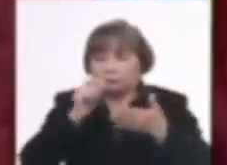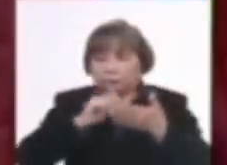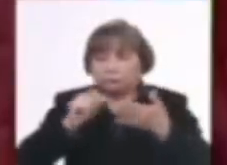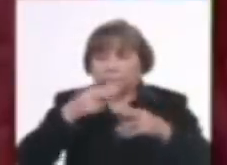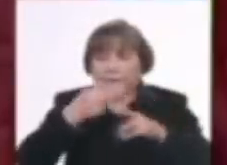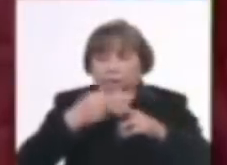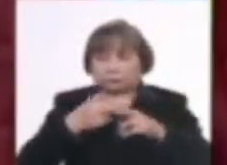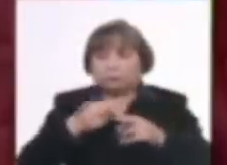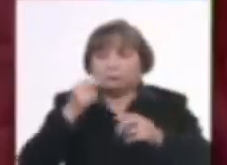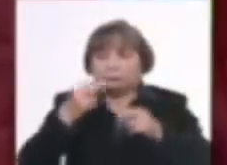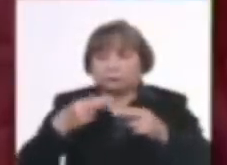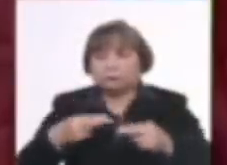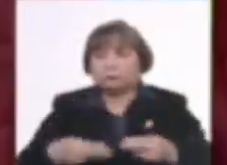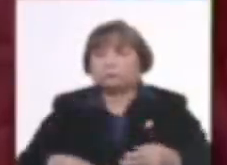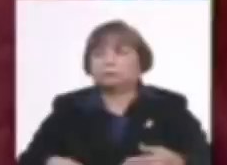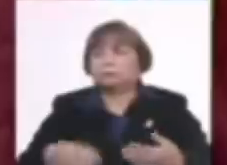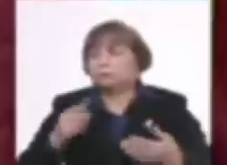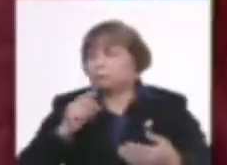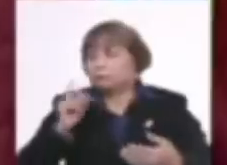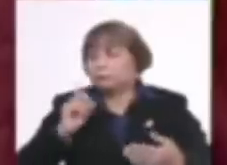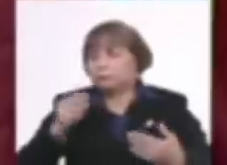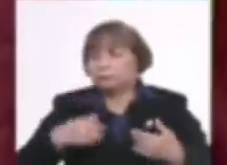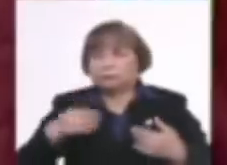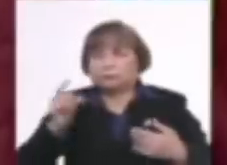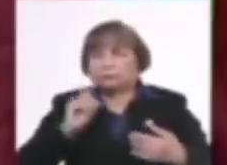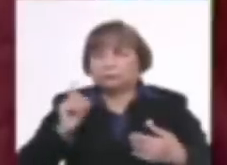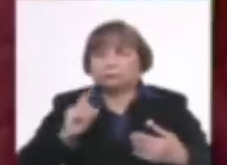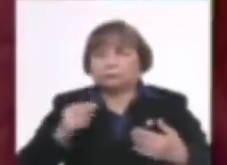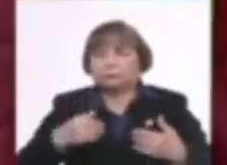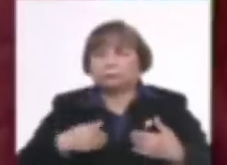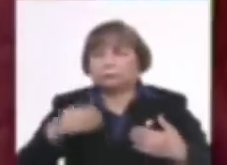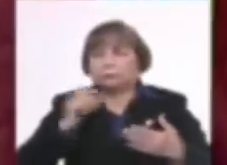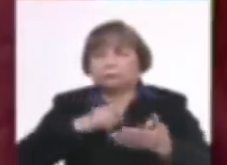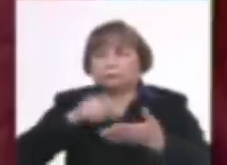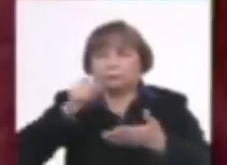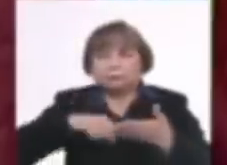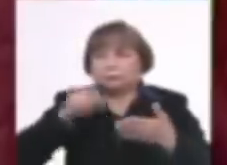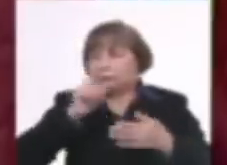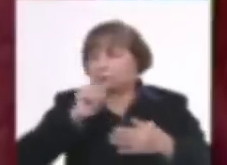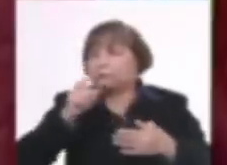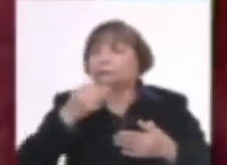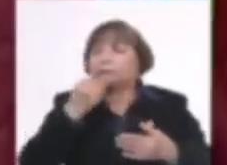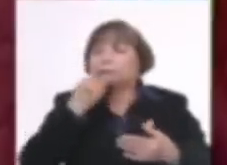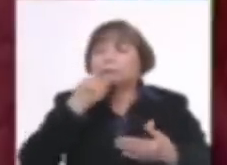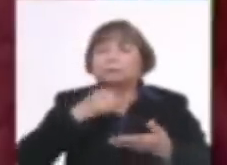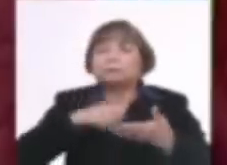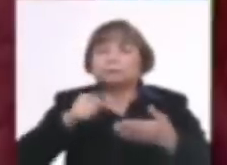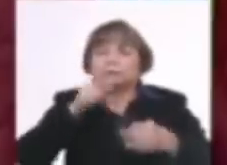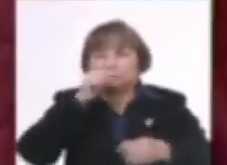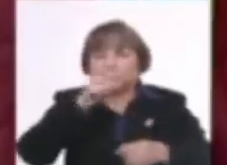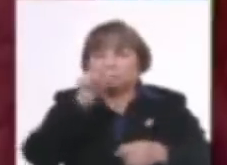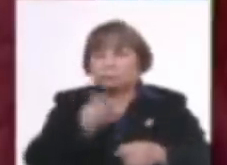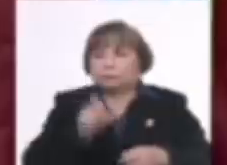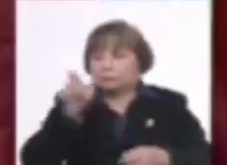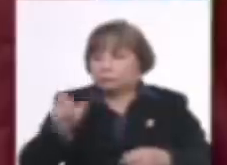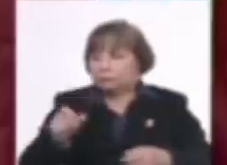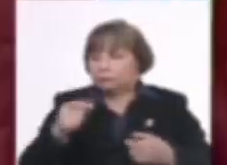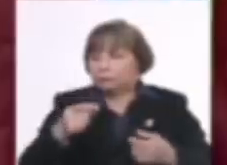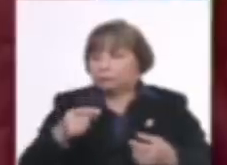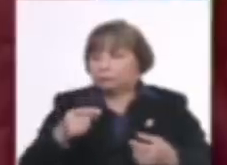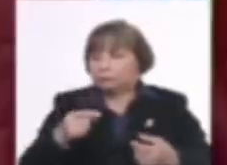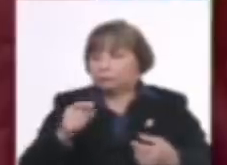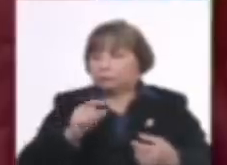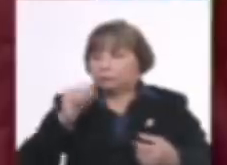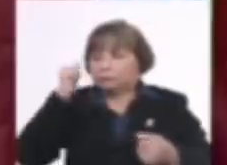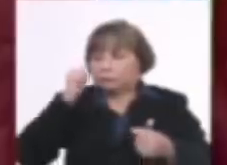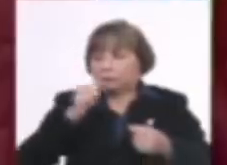los nombres de las personas. Yo no lo censo, yo no lo firmo. Quien firma es la población. No, si no